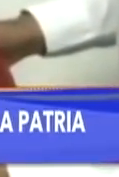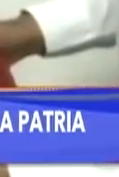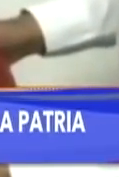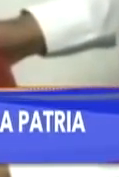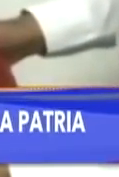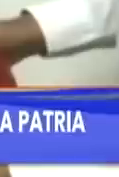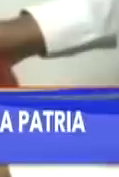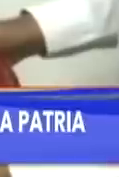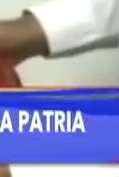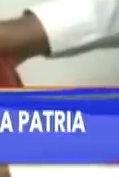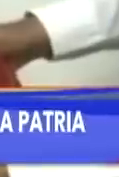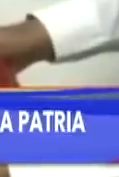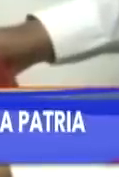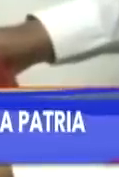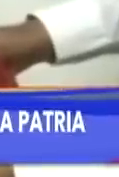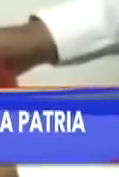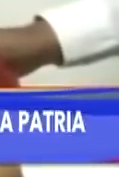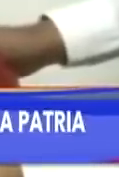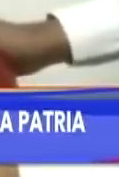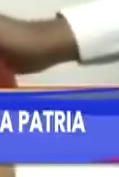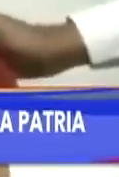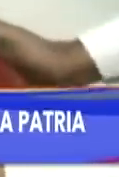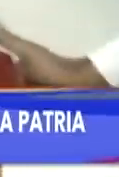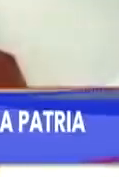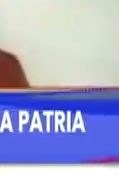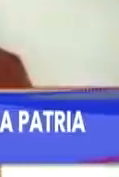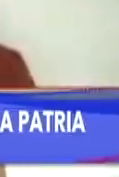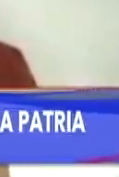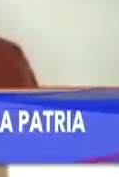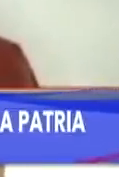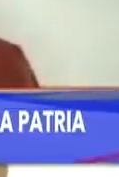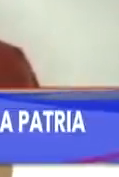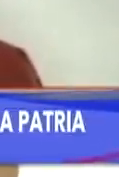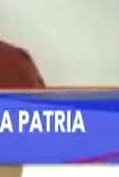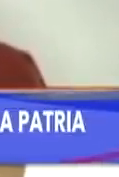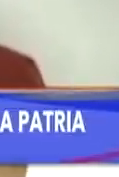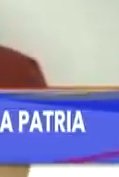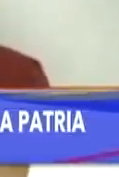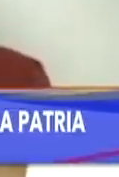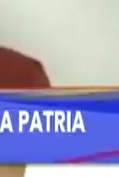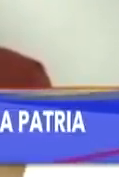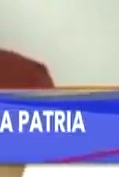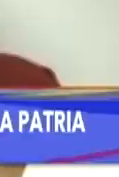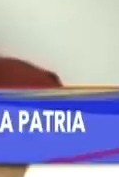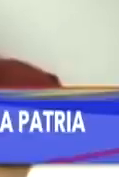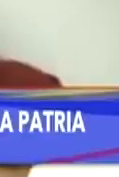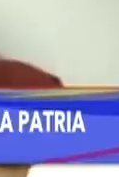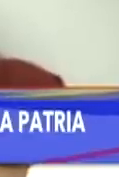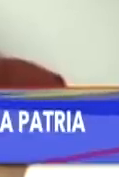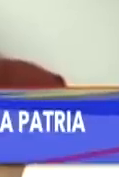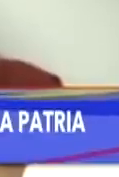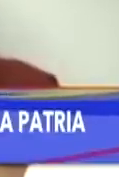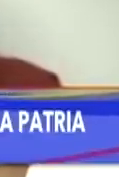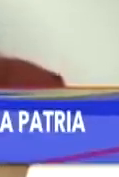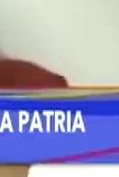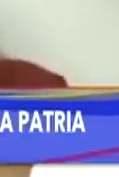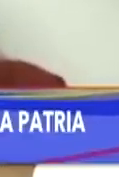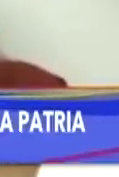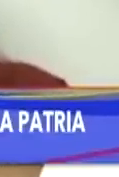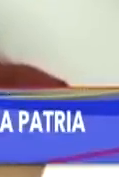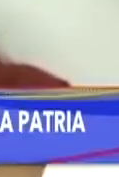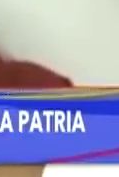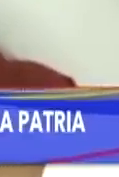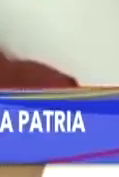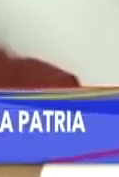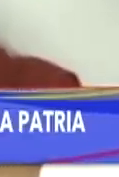gobernador por haber mandado todo este equipo. Es una experiencia muy importante para todos nosotros que algunos de una manera u